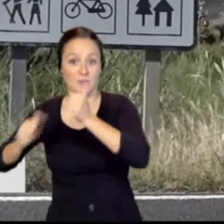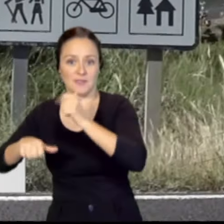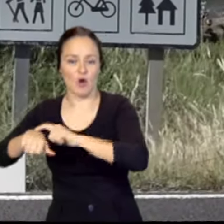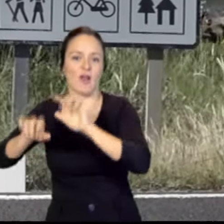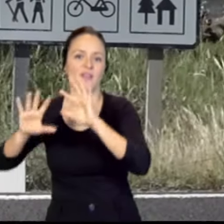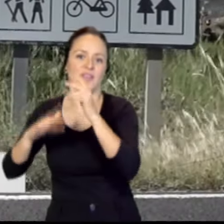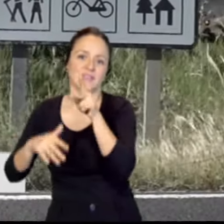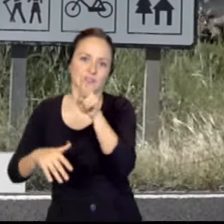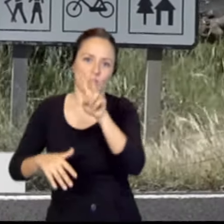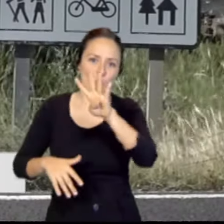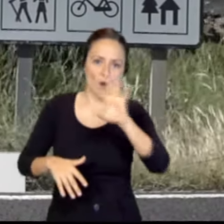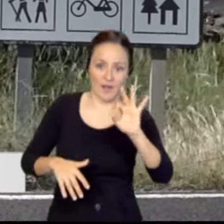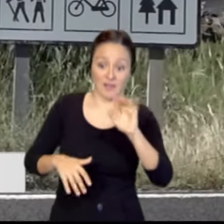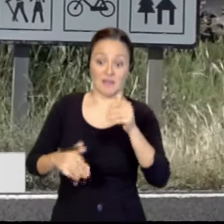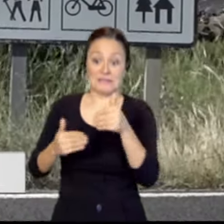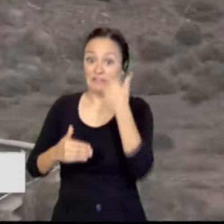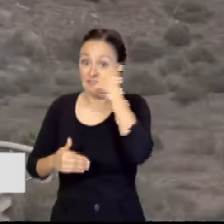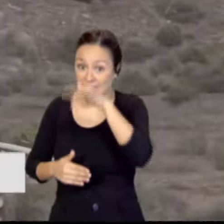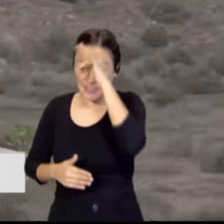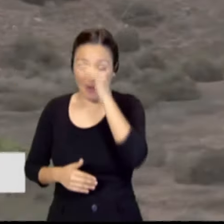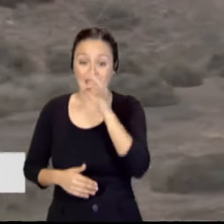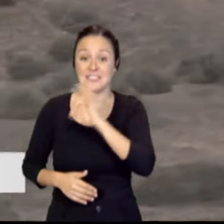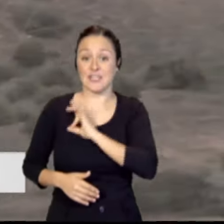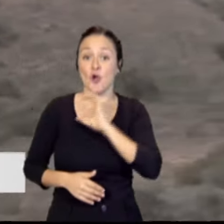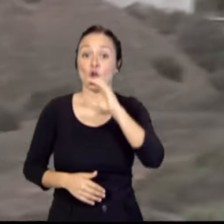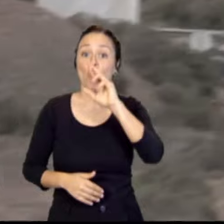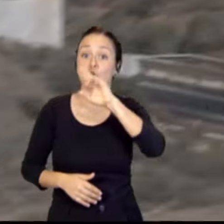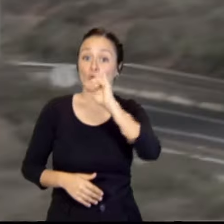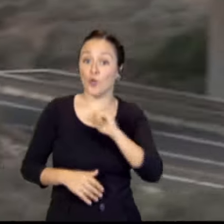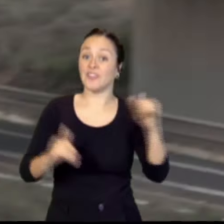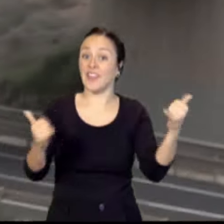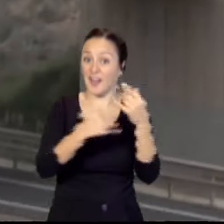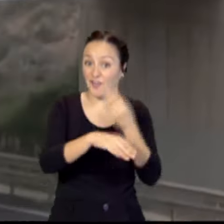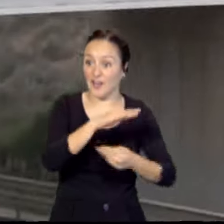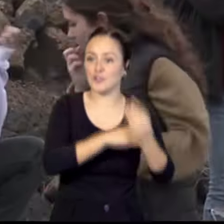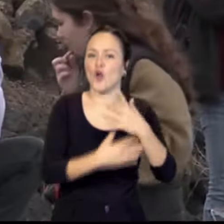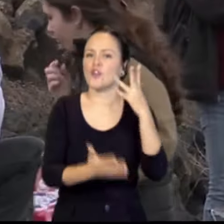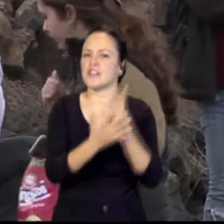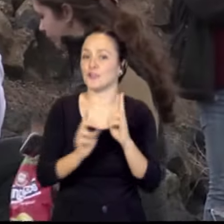mañana un fin de semana en el que el tinerfeño Enrique Cruz afronta otro